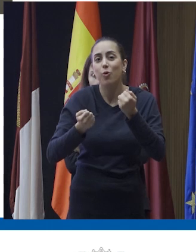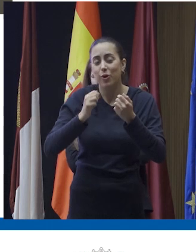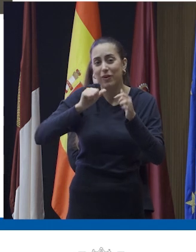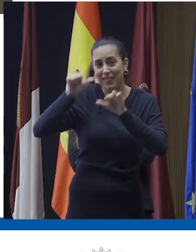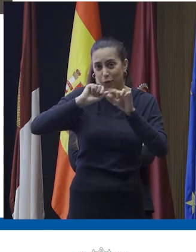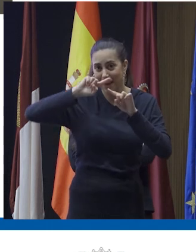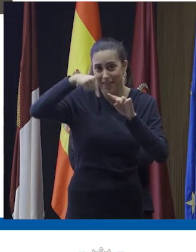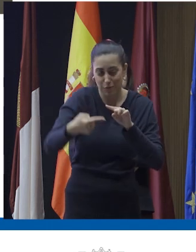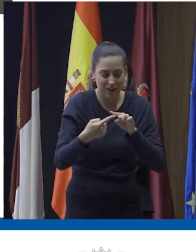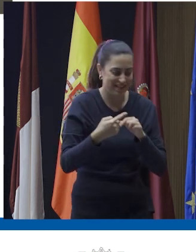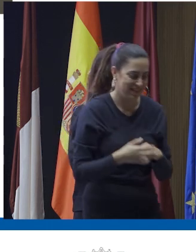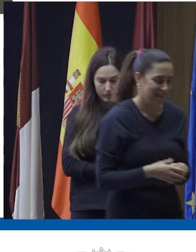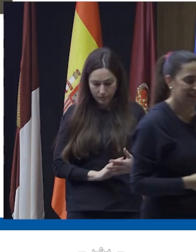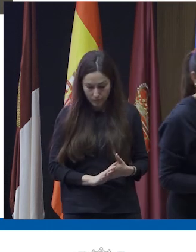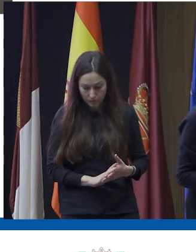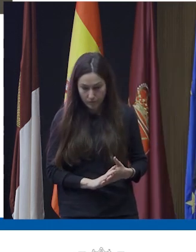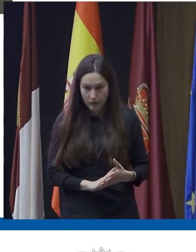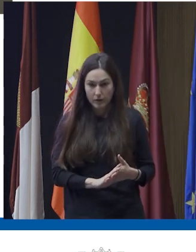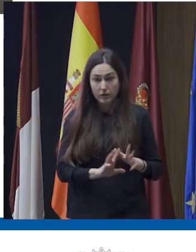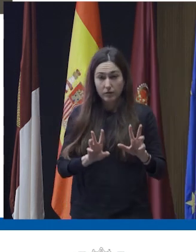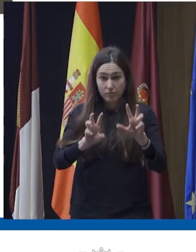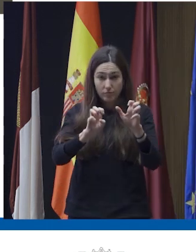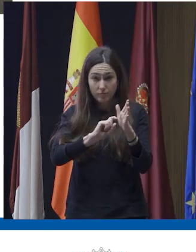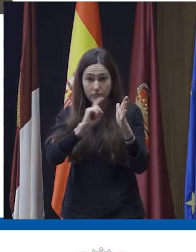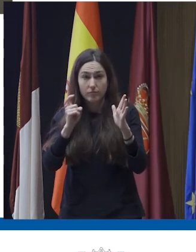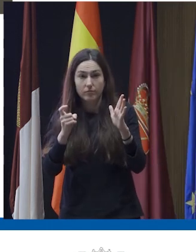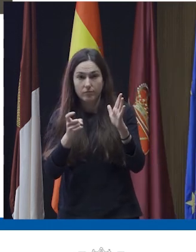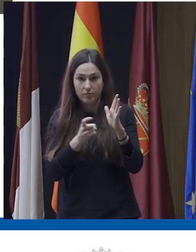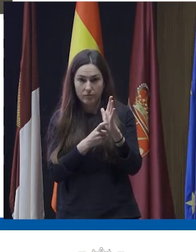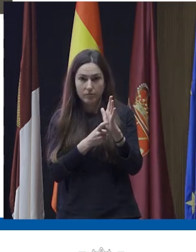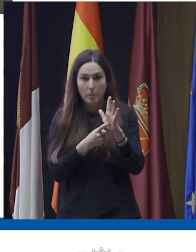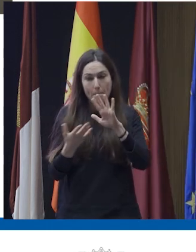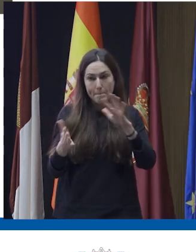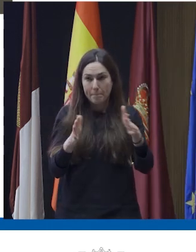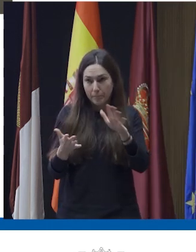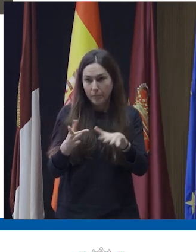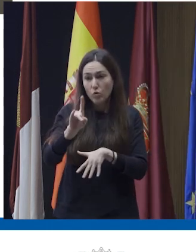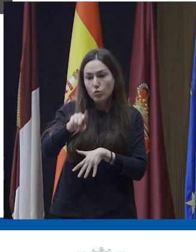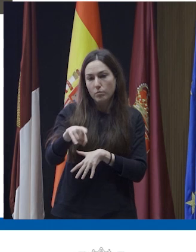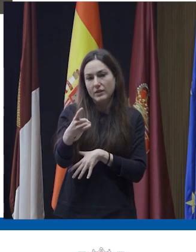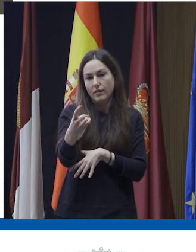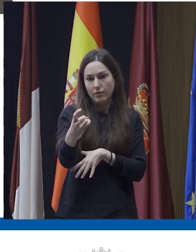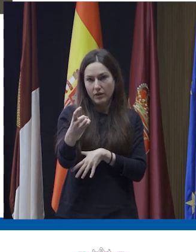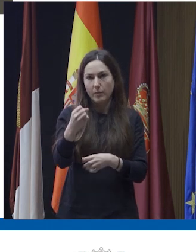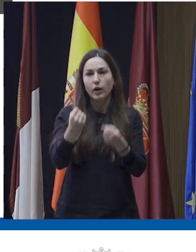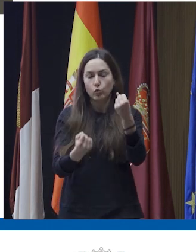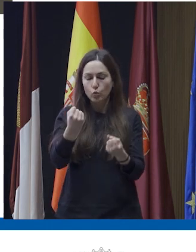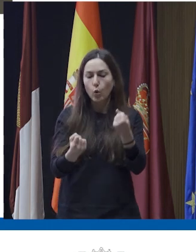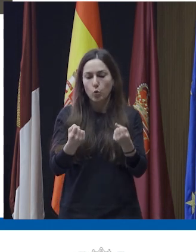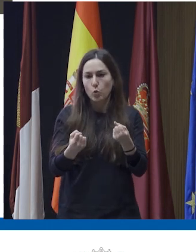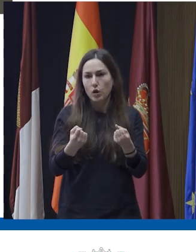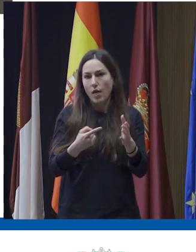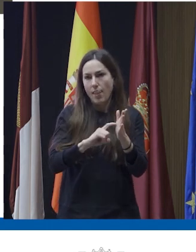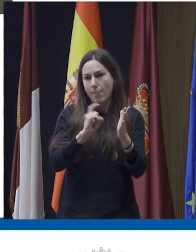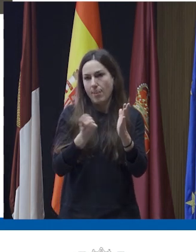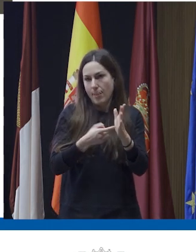cuenta, sobre todo que a nivel legal, necesitamos un mes para poder conducir legalmente, ¿vale? Después